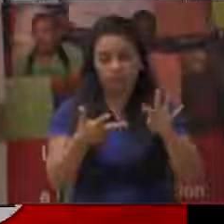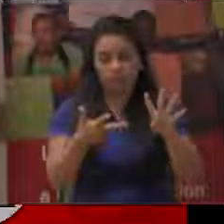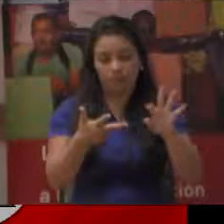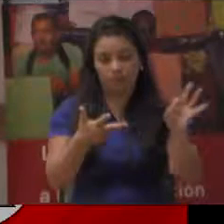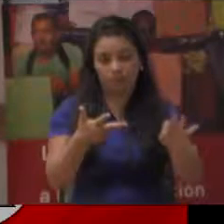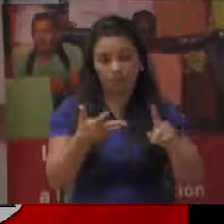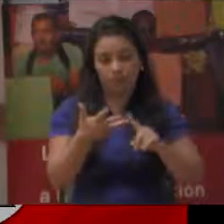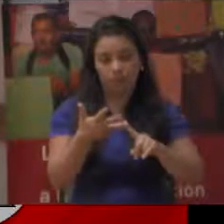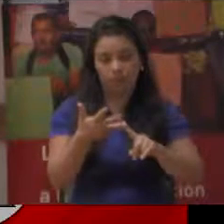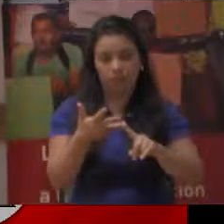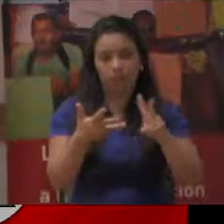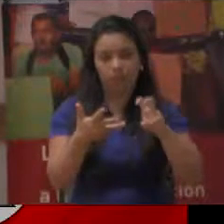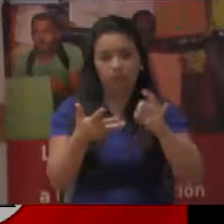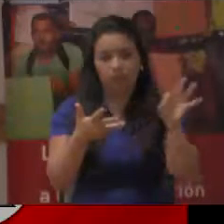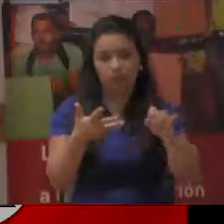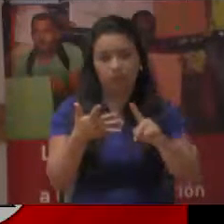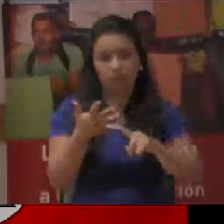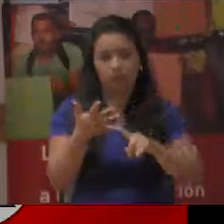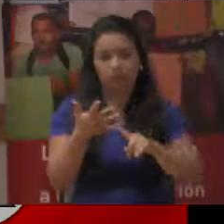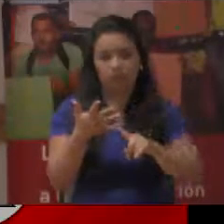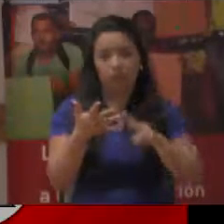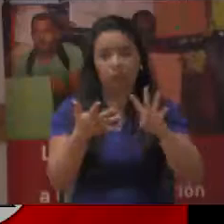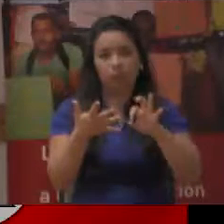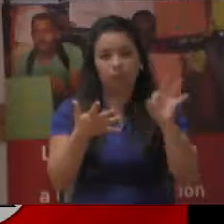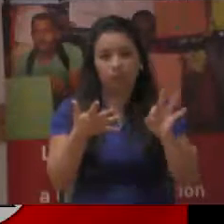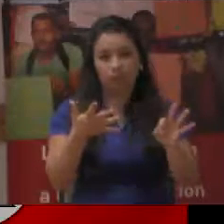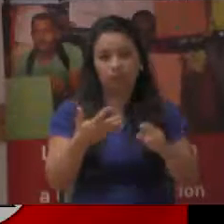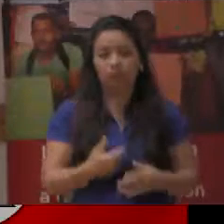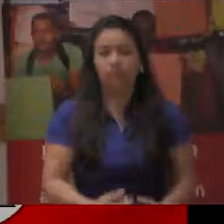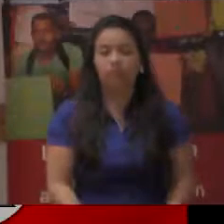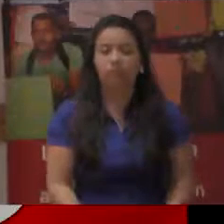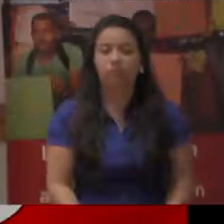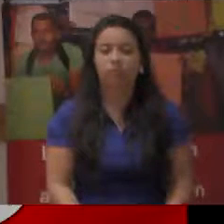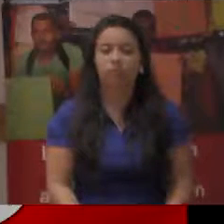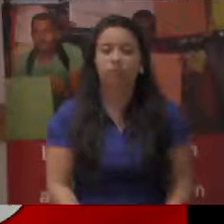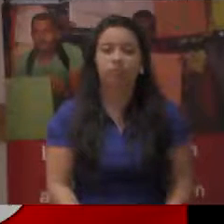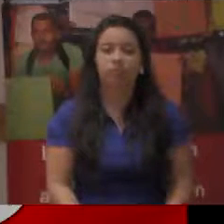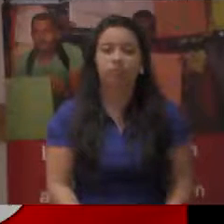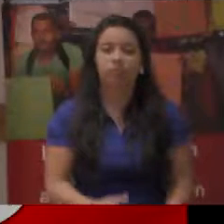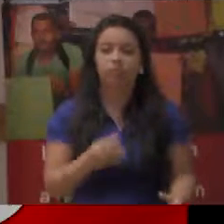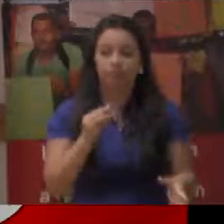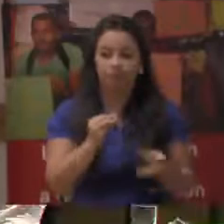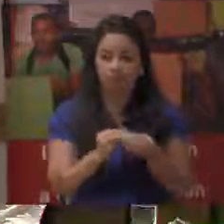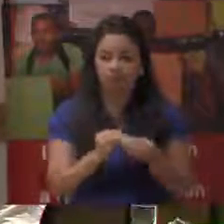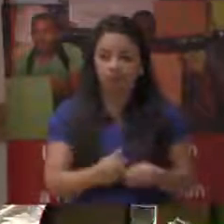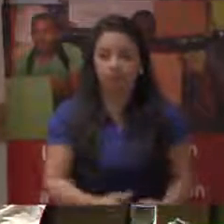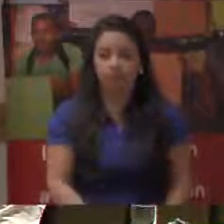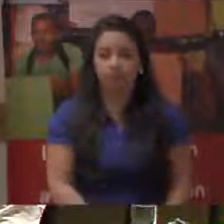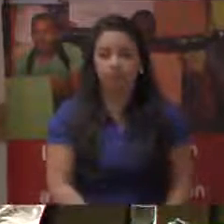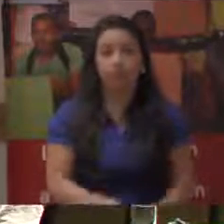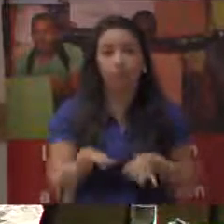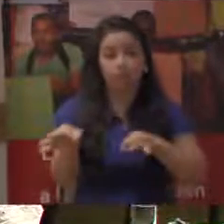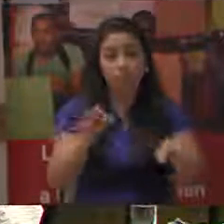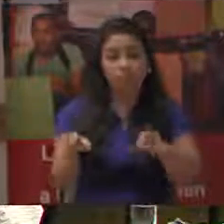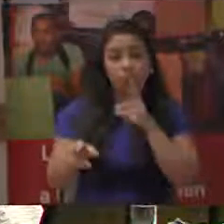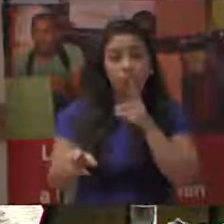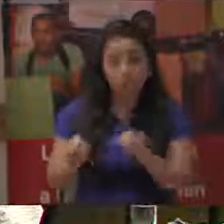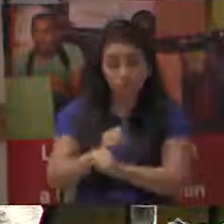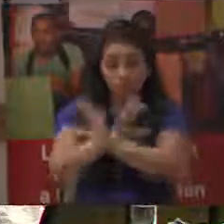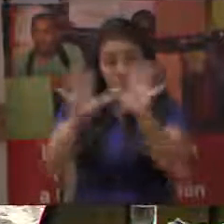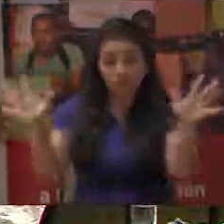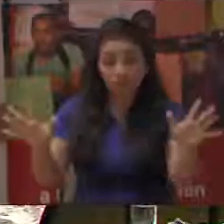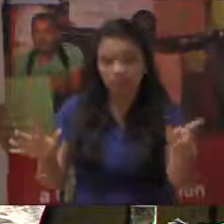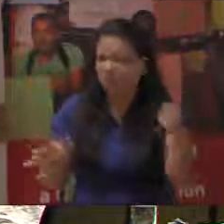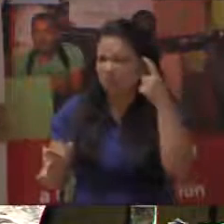24%, de deficiente 7%, malo 9%. Una más. La claridad de las respuestas dadas frente a las